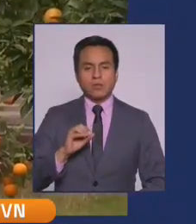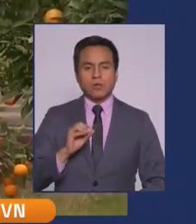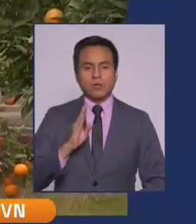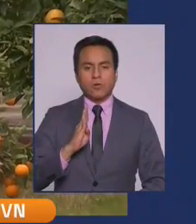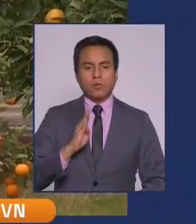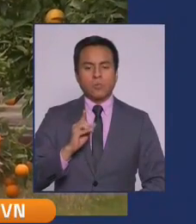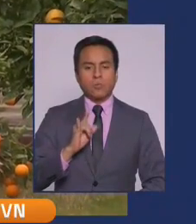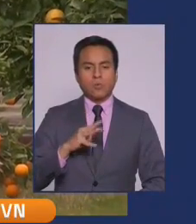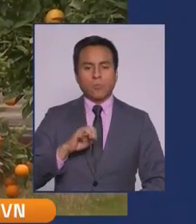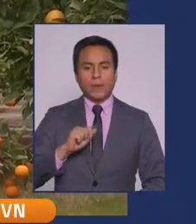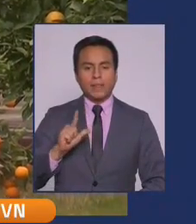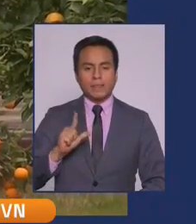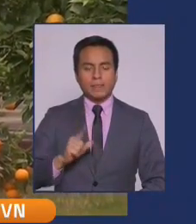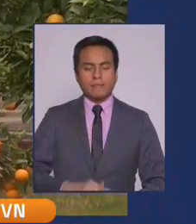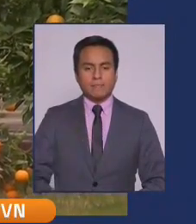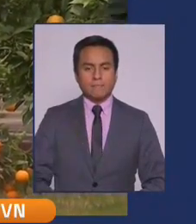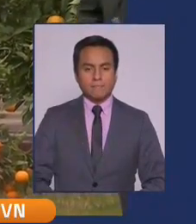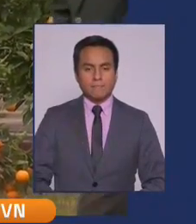las reelecciones.